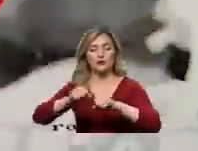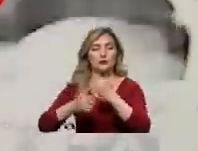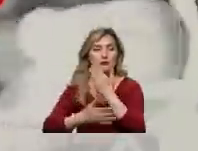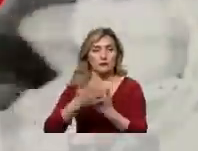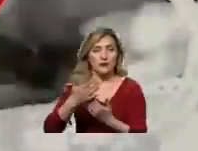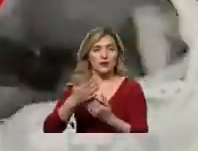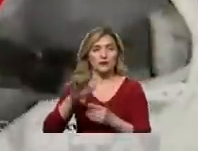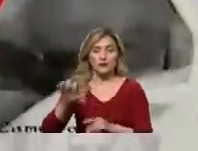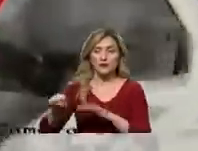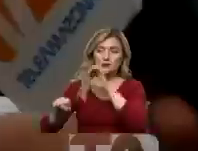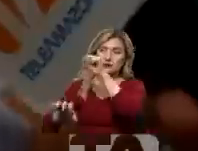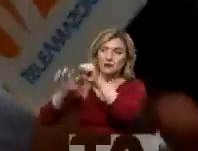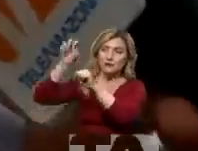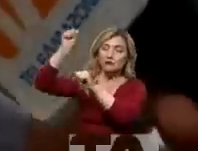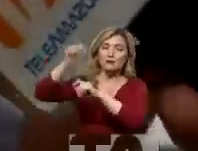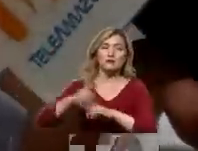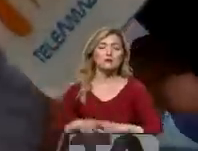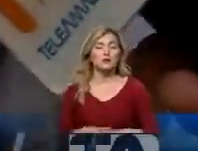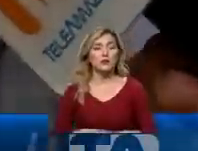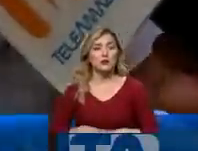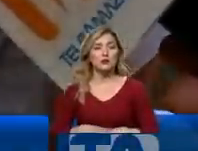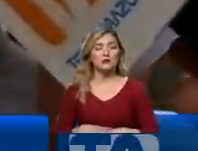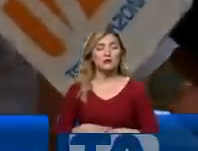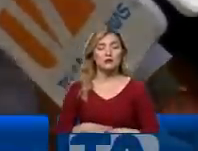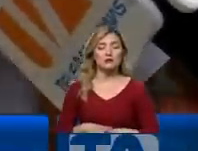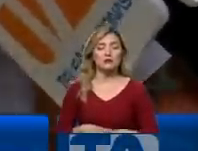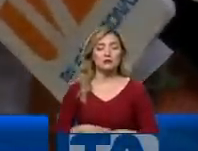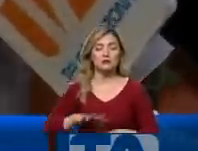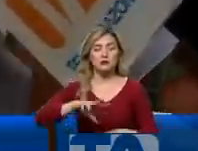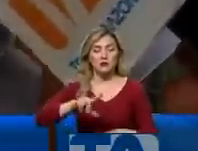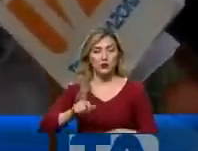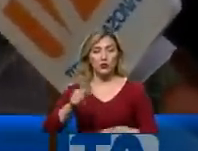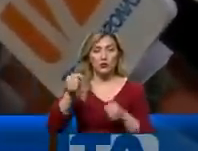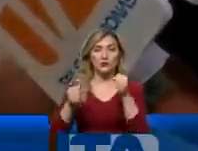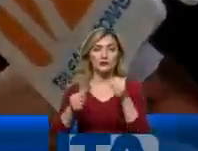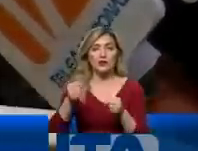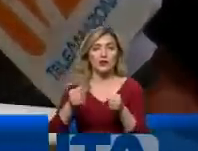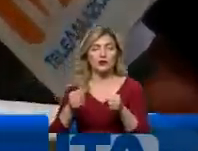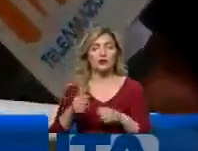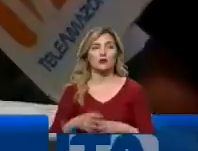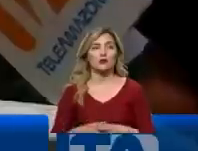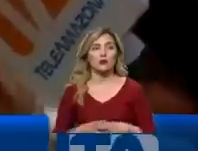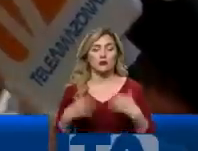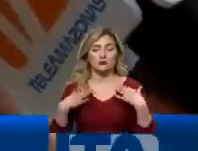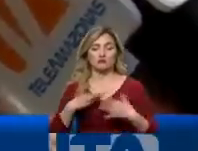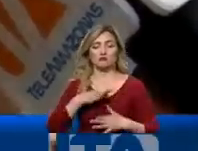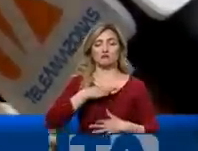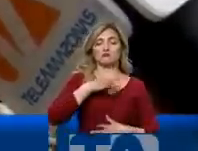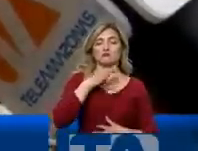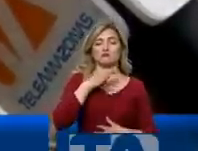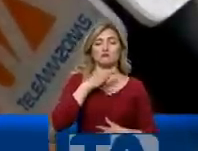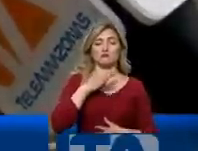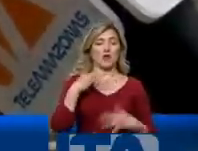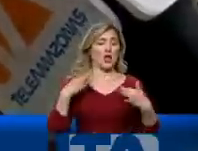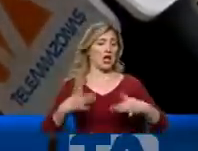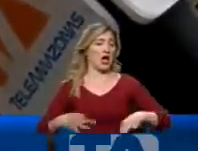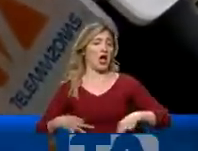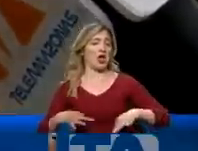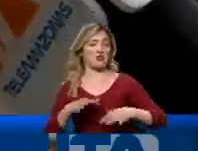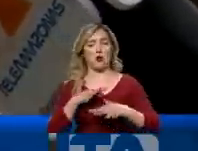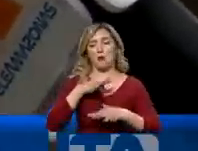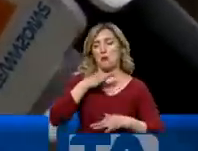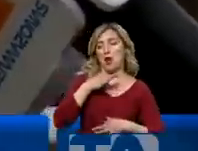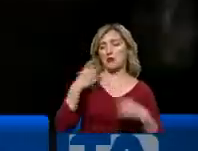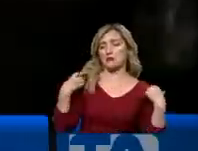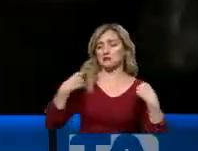están escalando estas casas. Los ladrones que andan en carro andan, pero vestidos de etiqueta, de etiquetas, con